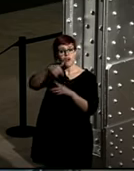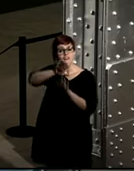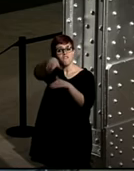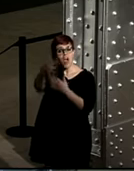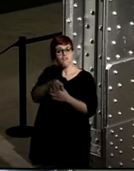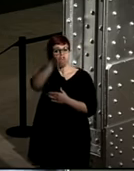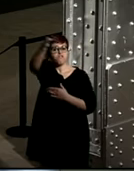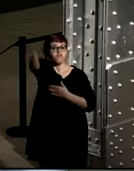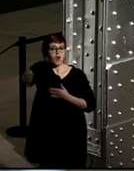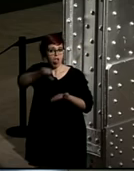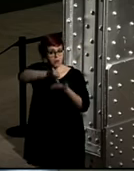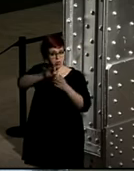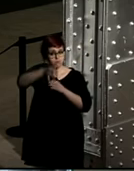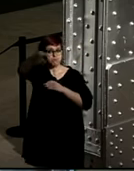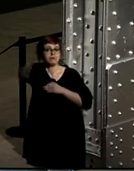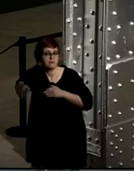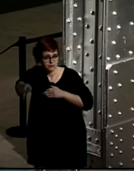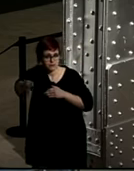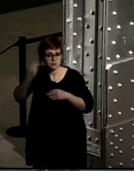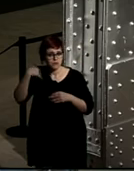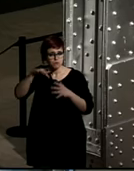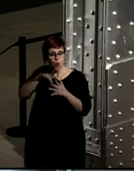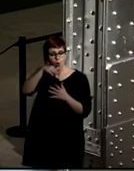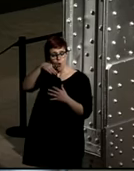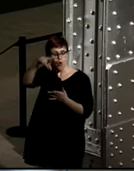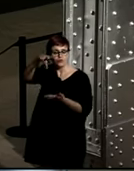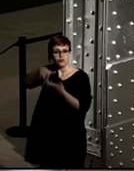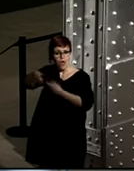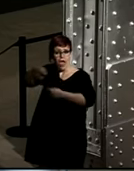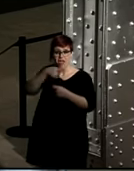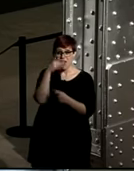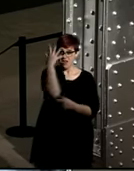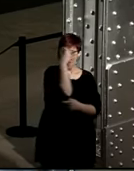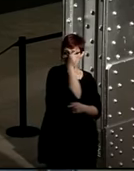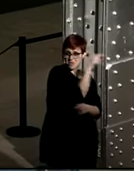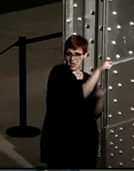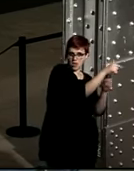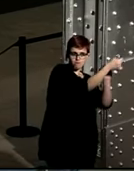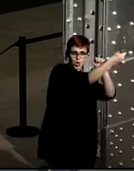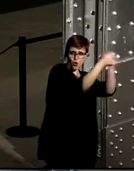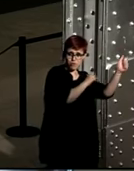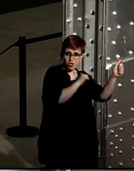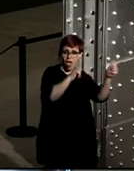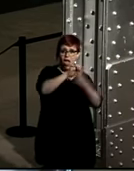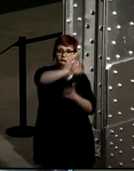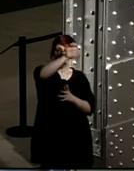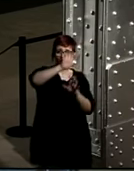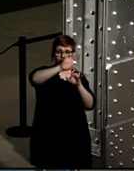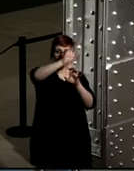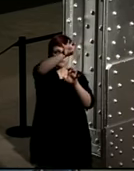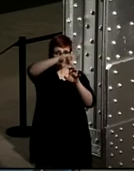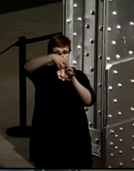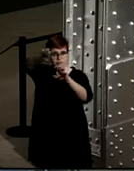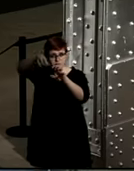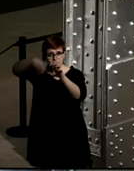construyen centros comerciales, los malls estos. Es una tendencia importada a América que se está entendiendo en toda Europa y que está cambiando la vida de